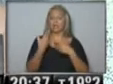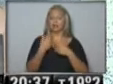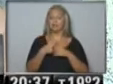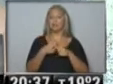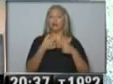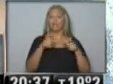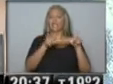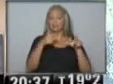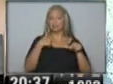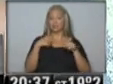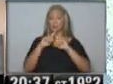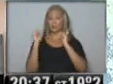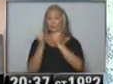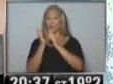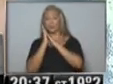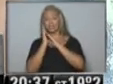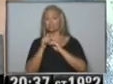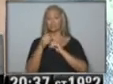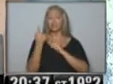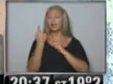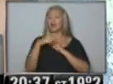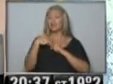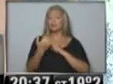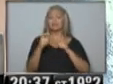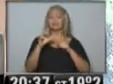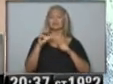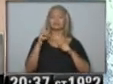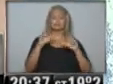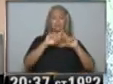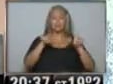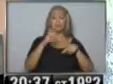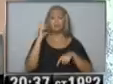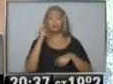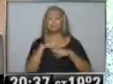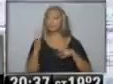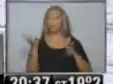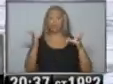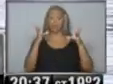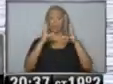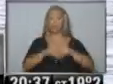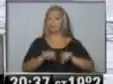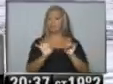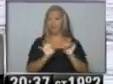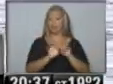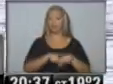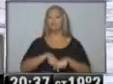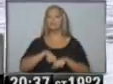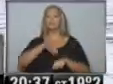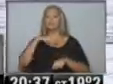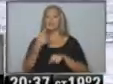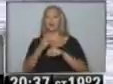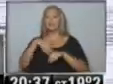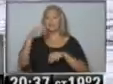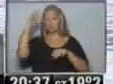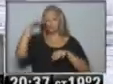el televisor de mi pieza y después el resto, equipo de música, todo el resto se rompió todo, no quedó nada, nada. Horas después de la tormenta que